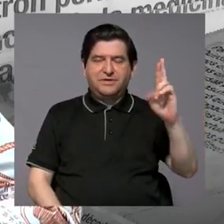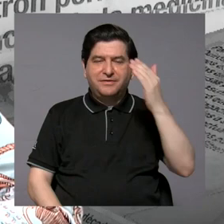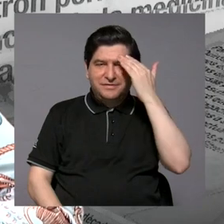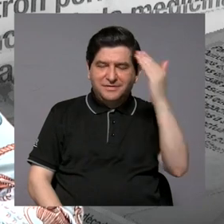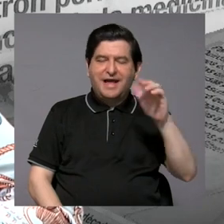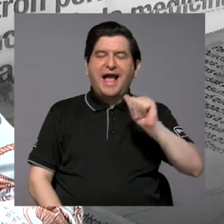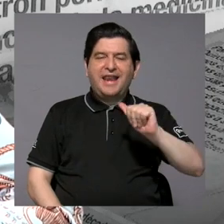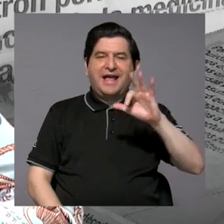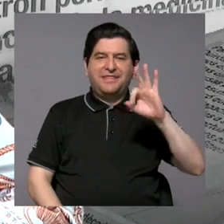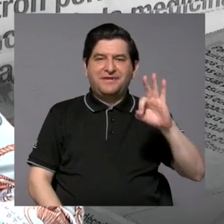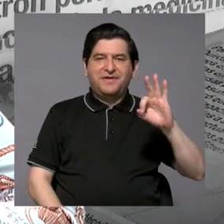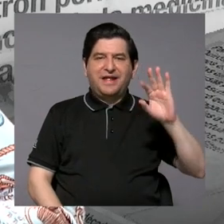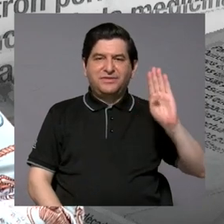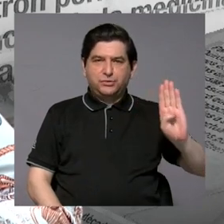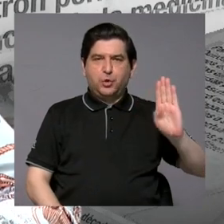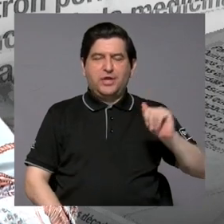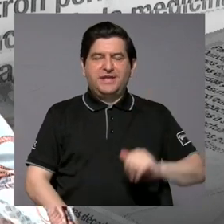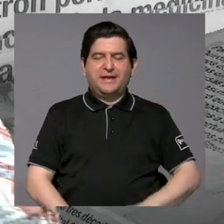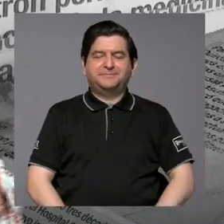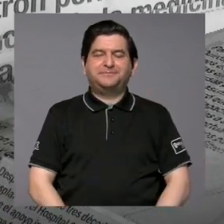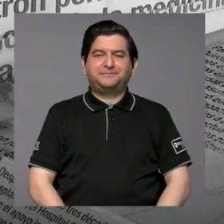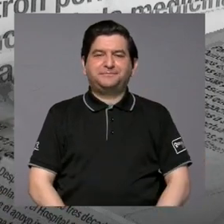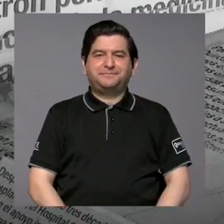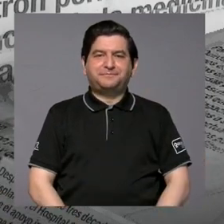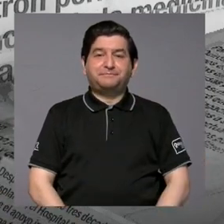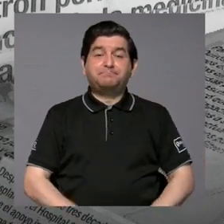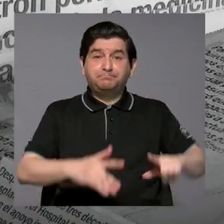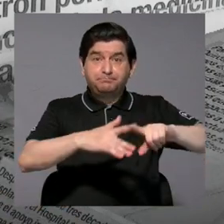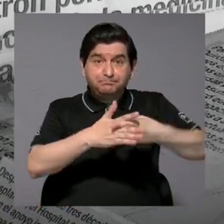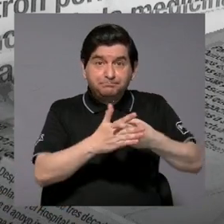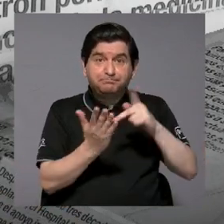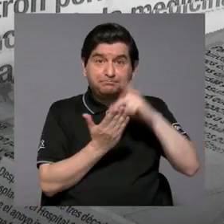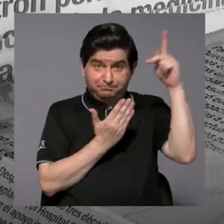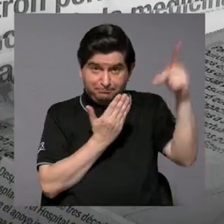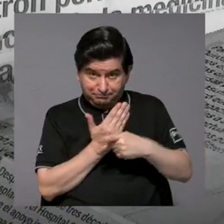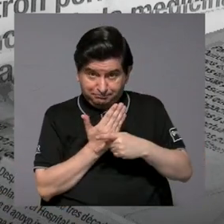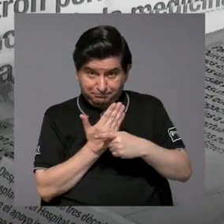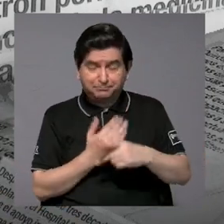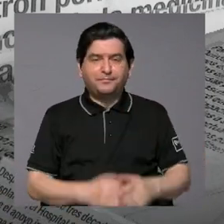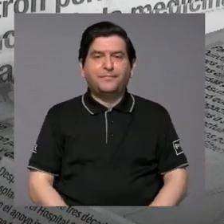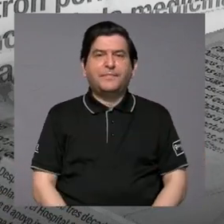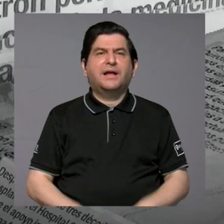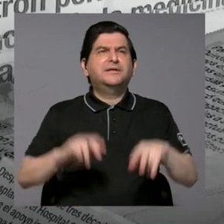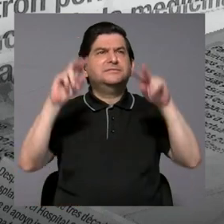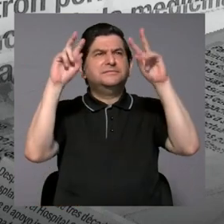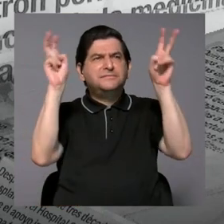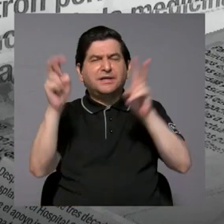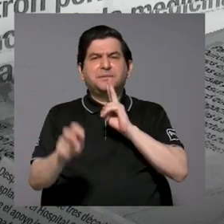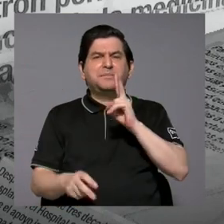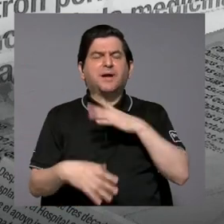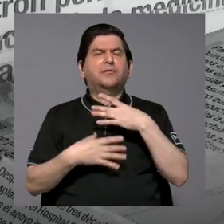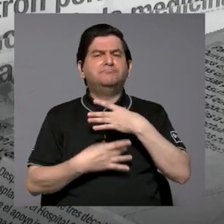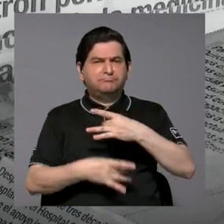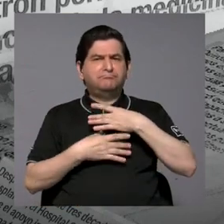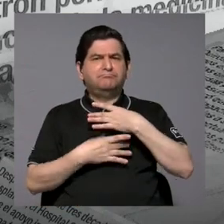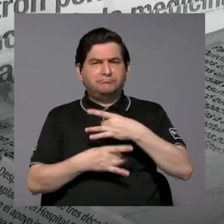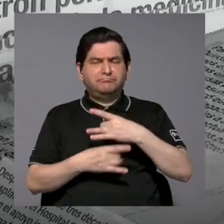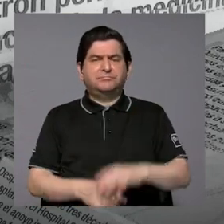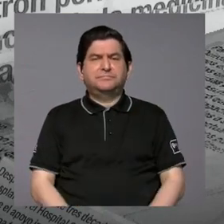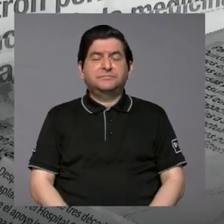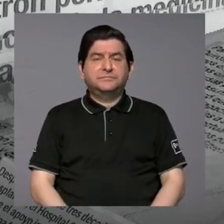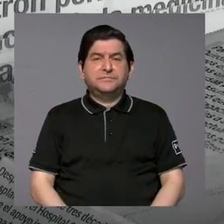a Alejandra Fernández Bonilla y vamos a iniciar Este programa de un tema realmente interesante